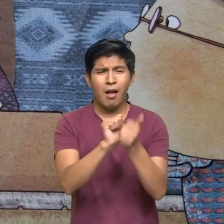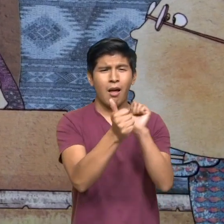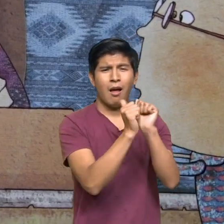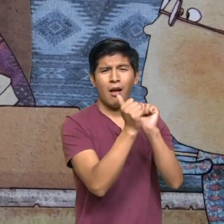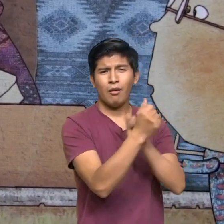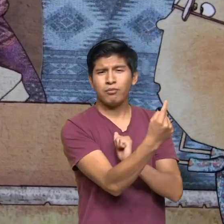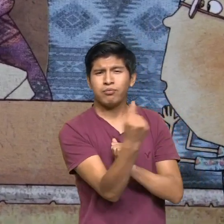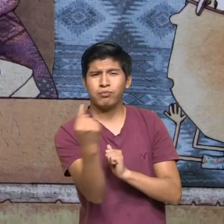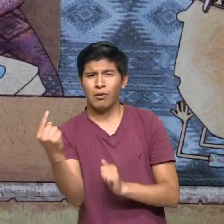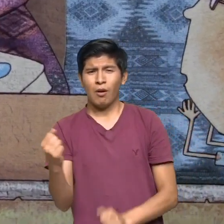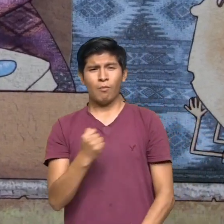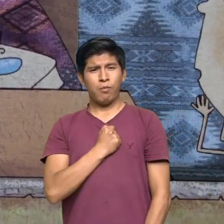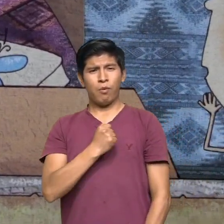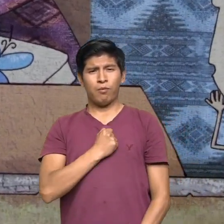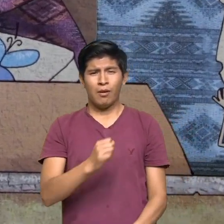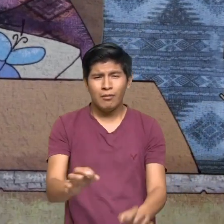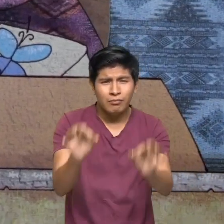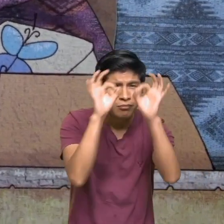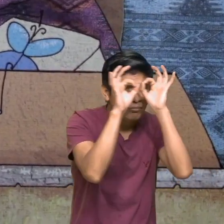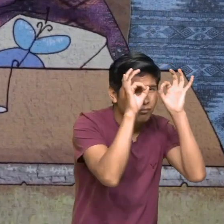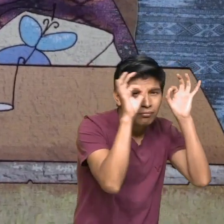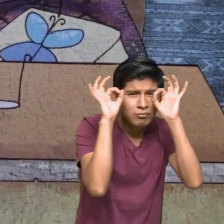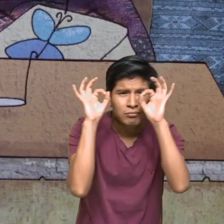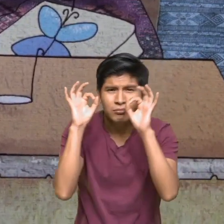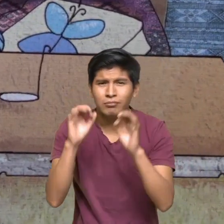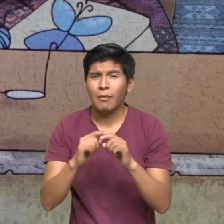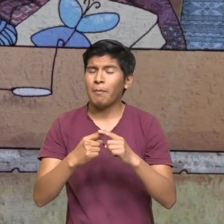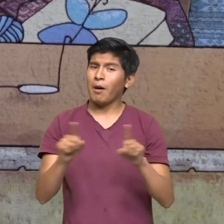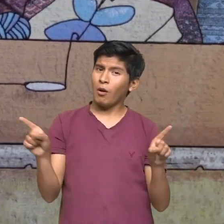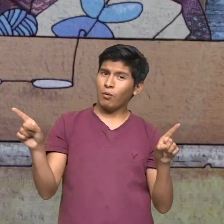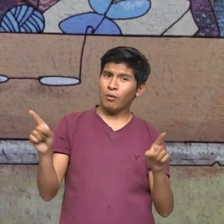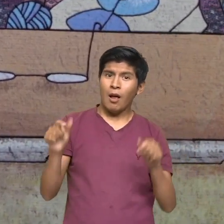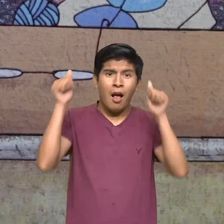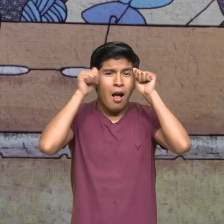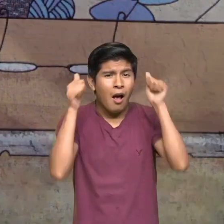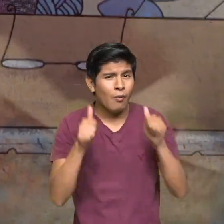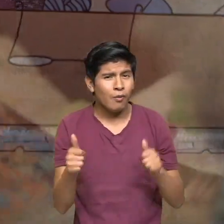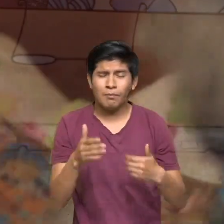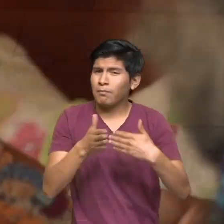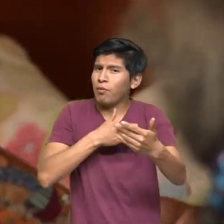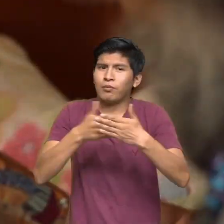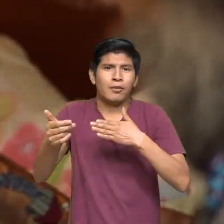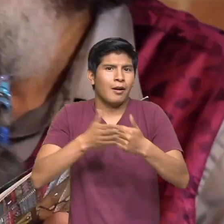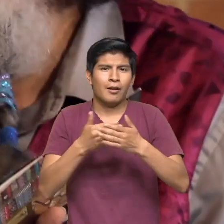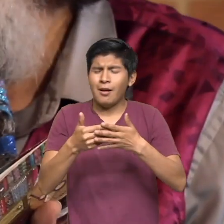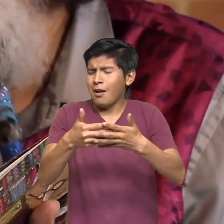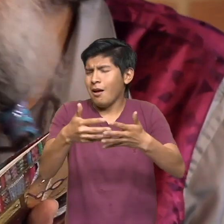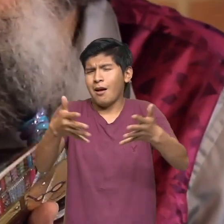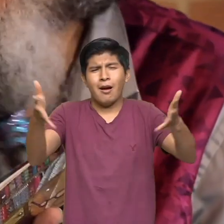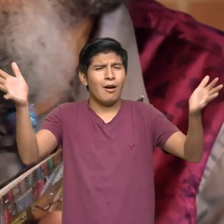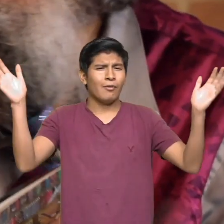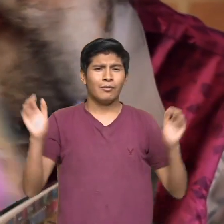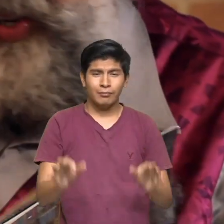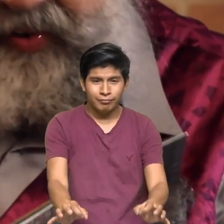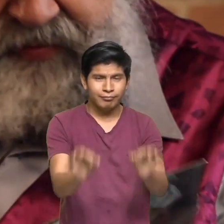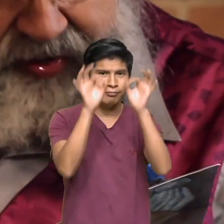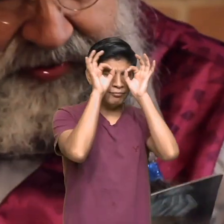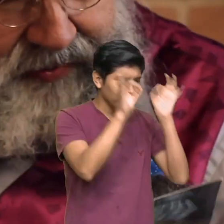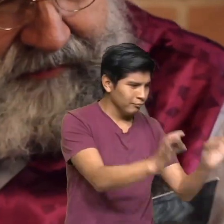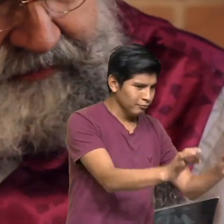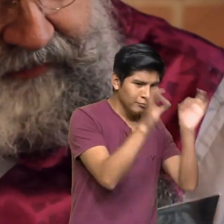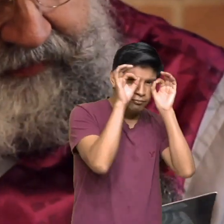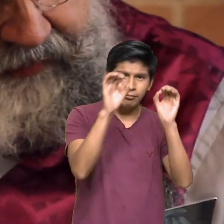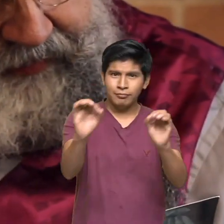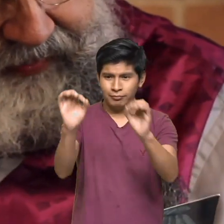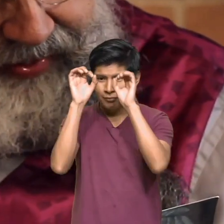torcido, porque cada una tiene otra medida. Pero eso a las abuelitas parece que no les